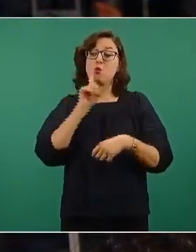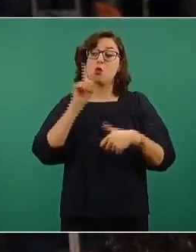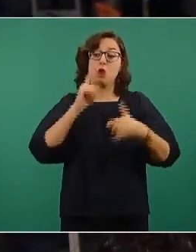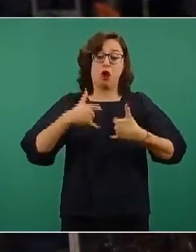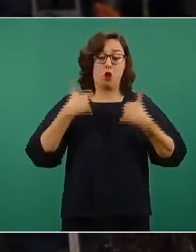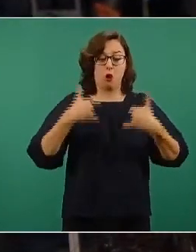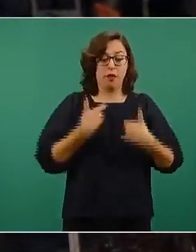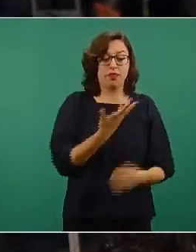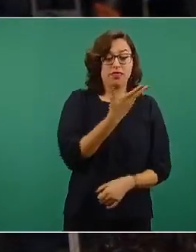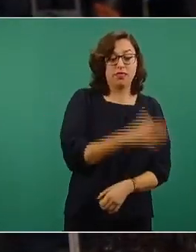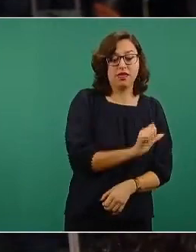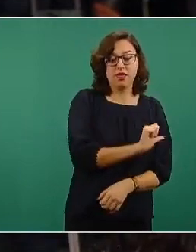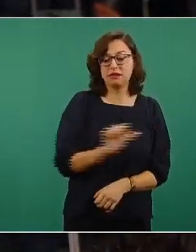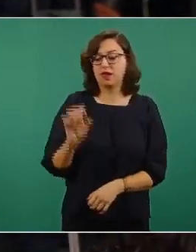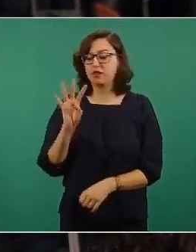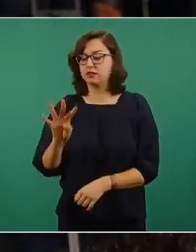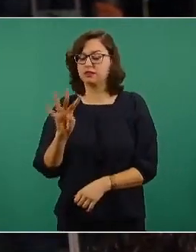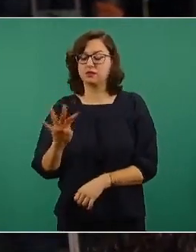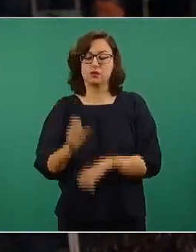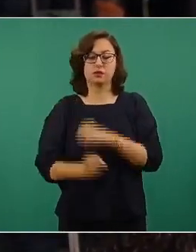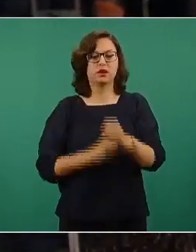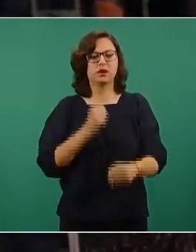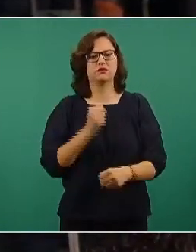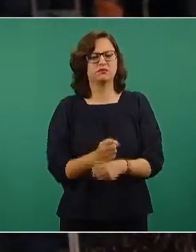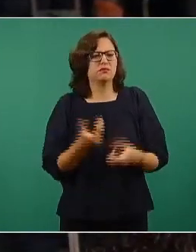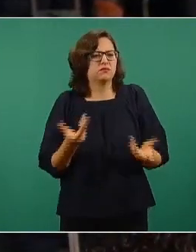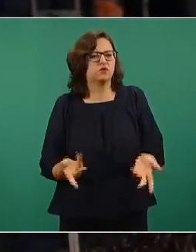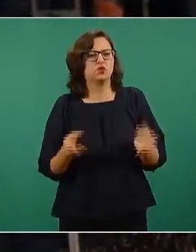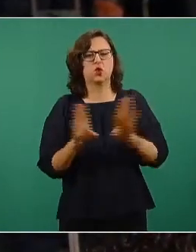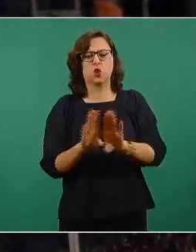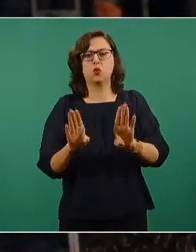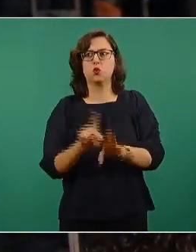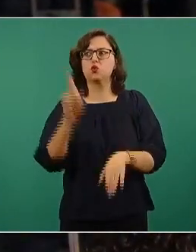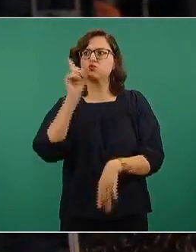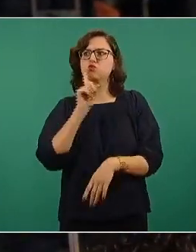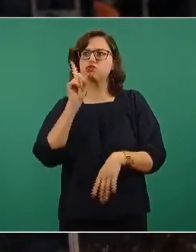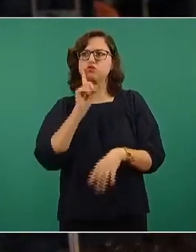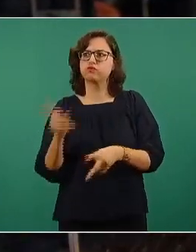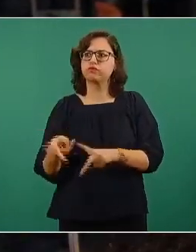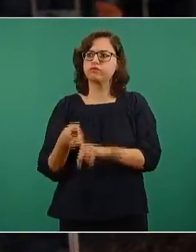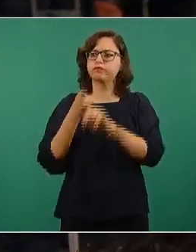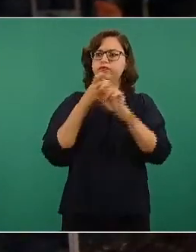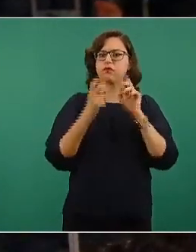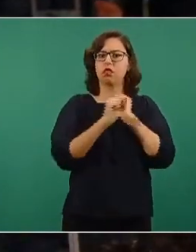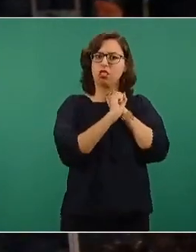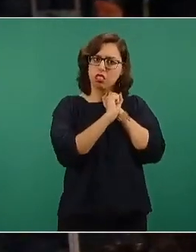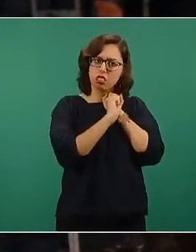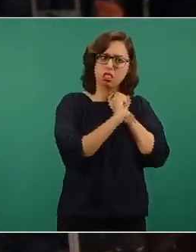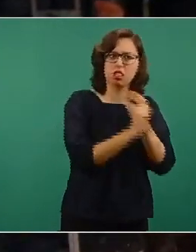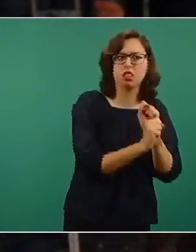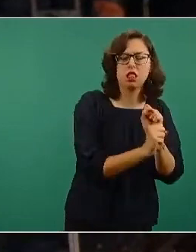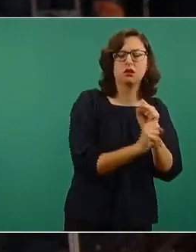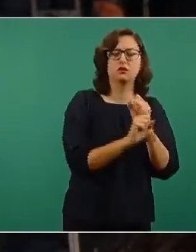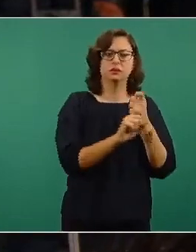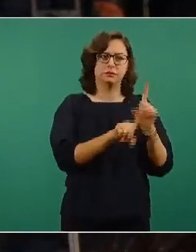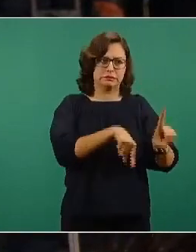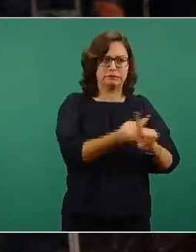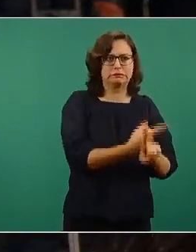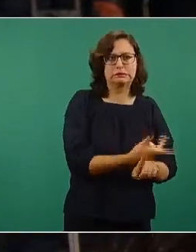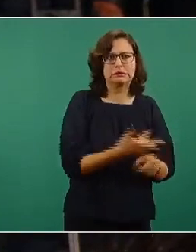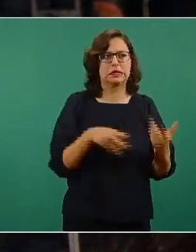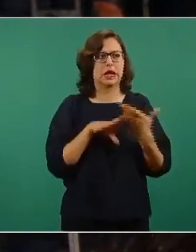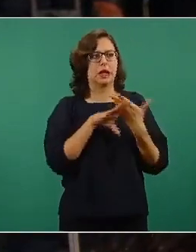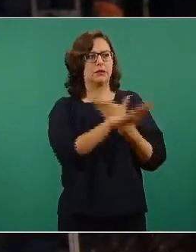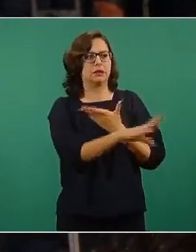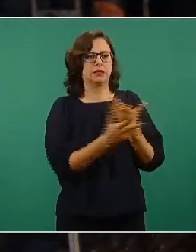implementan especialmente para evitar la trata de mujeres y si propondrá alguna estrategia o campaña para fomentar las